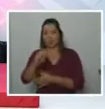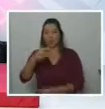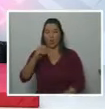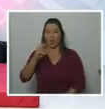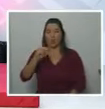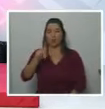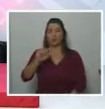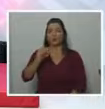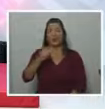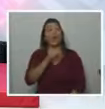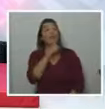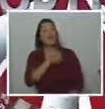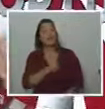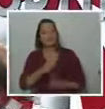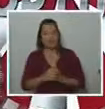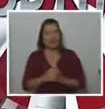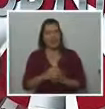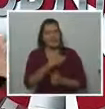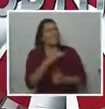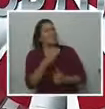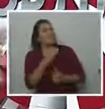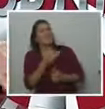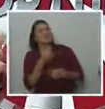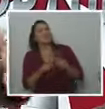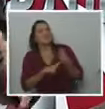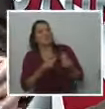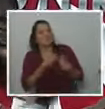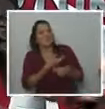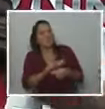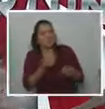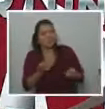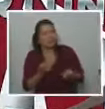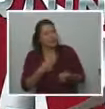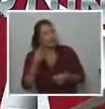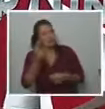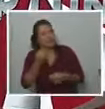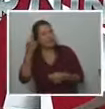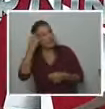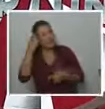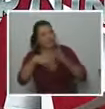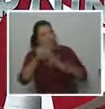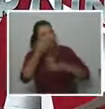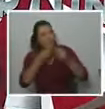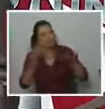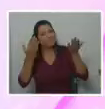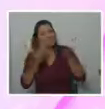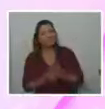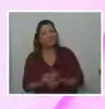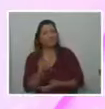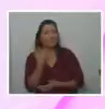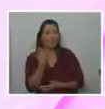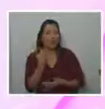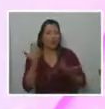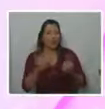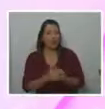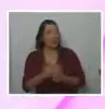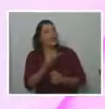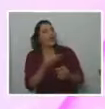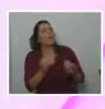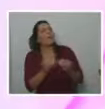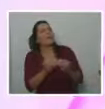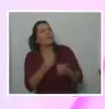¿En serio? Sí. ¿Y qué comiditas hay por lo general ahí en Cartis? Yo siempre pienso en comida, Glenn, porque tirada. Ah. ¿Qué más reparte